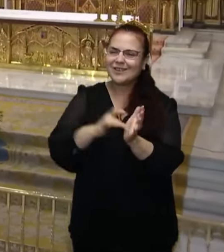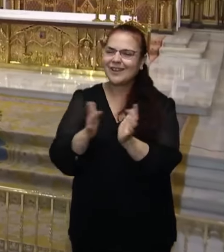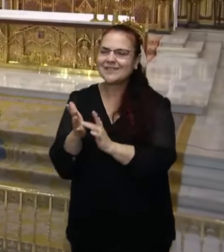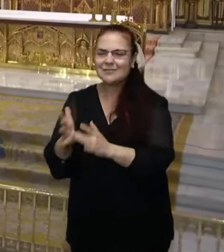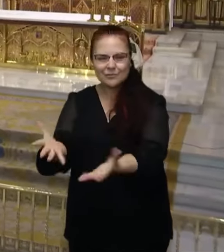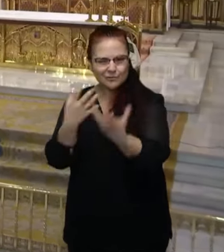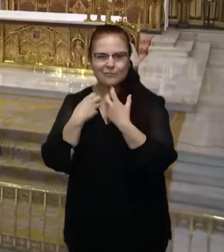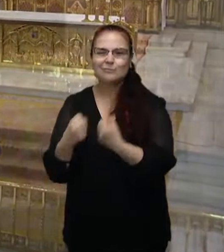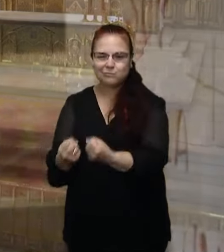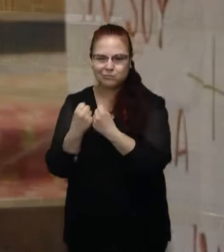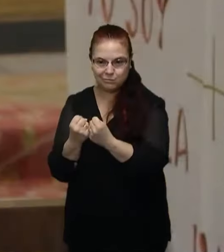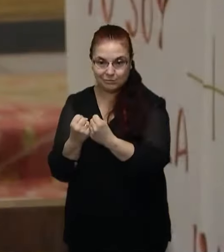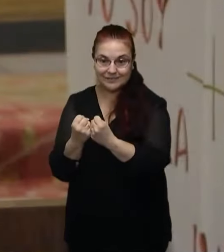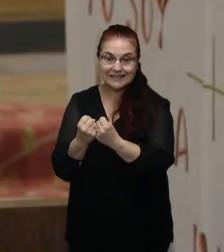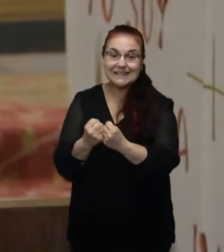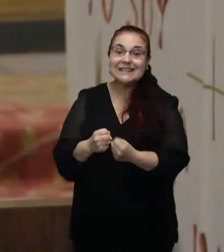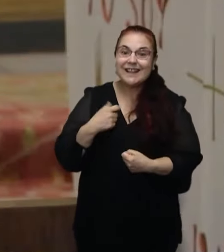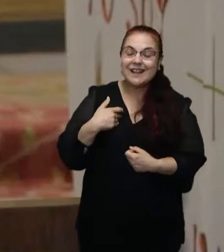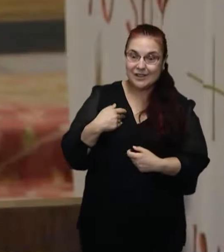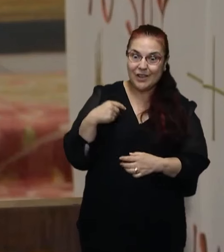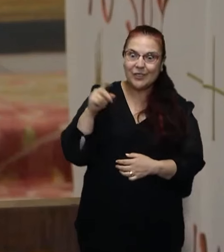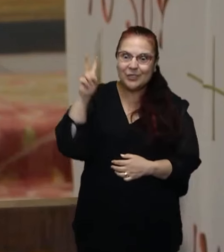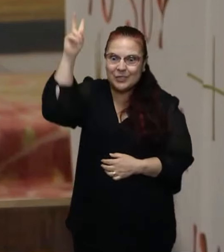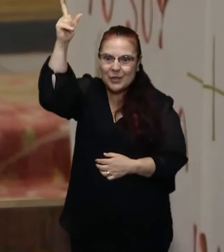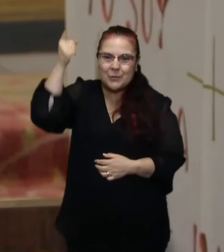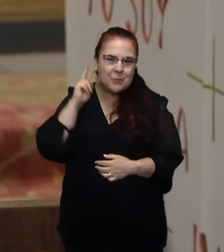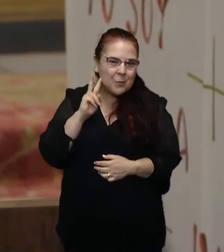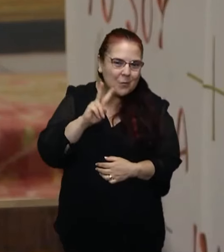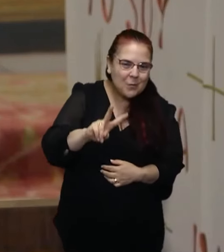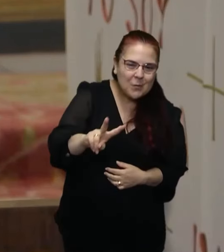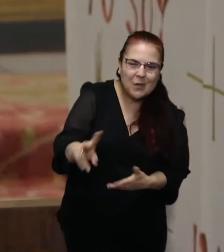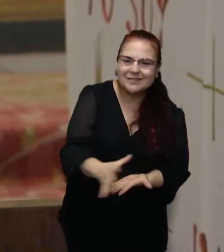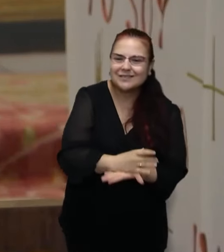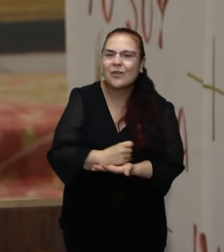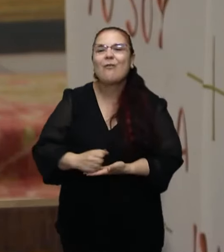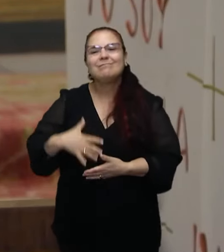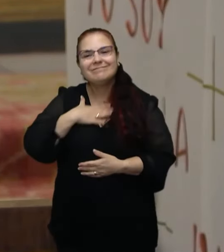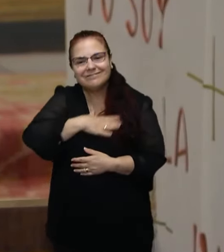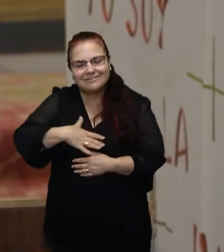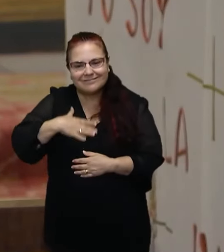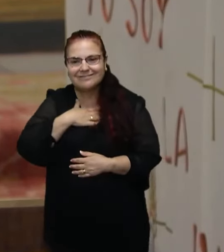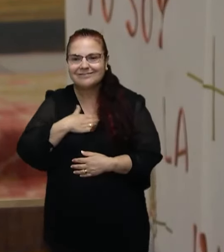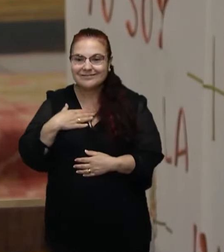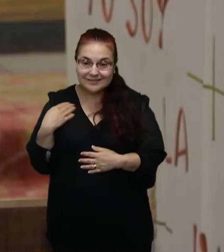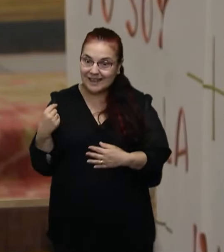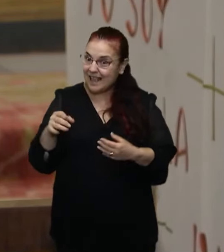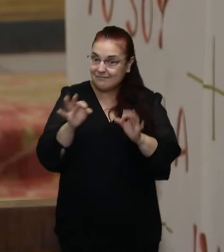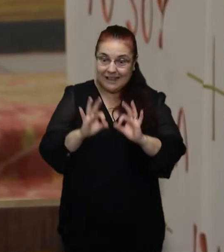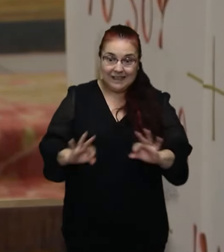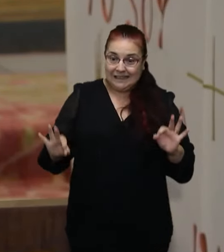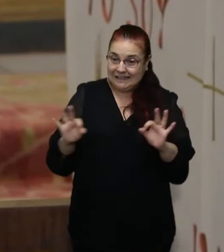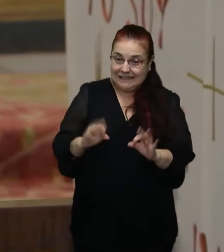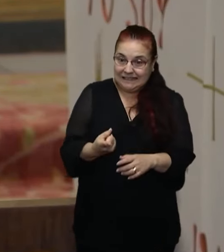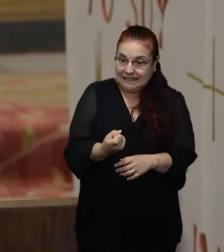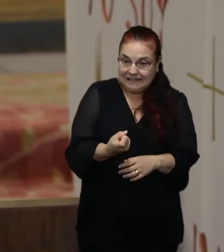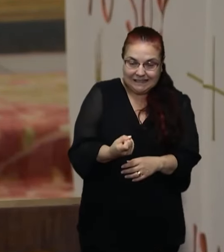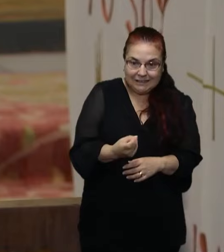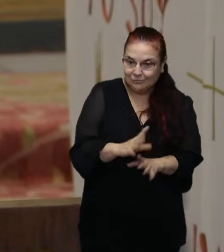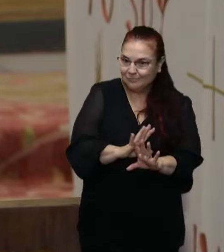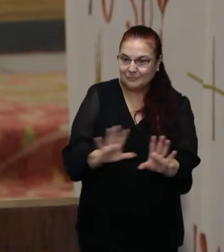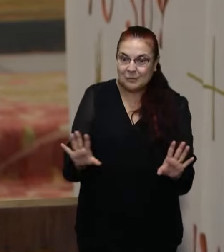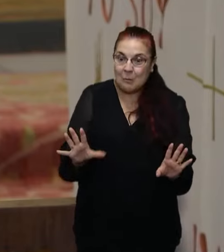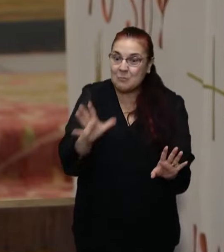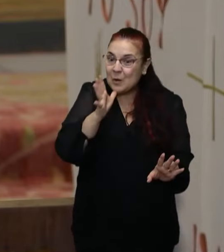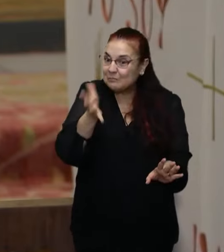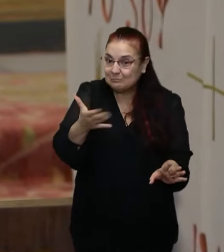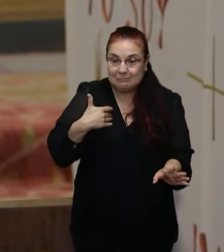valor. Y Dios los miraba a todos con mucho agrado. Ninguno pasaba necesidad, pues los